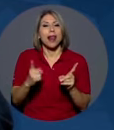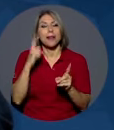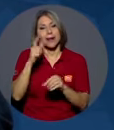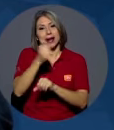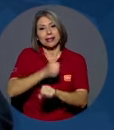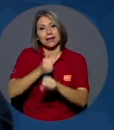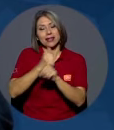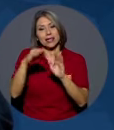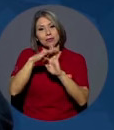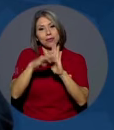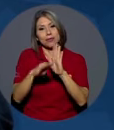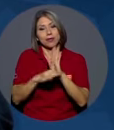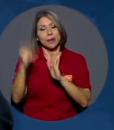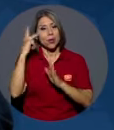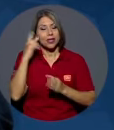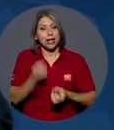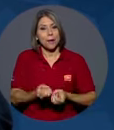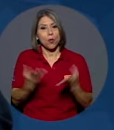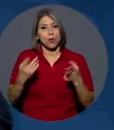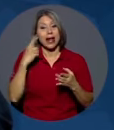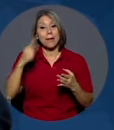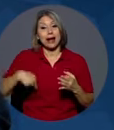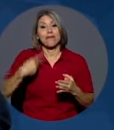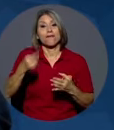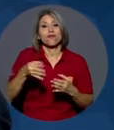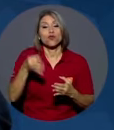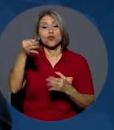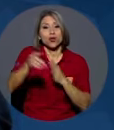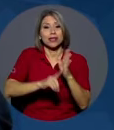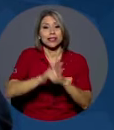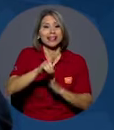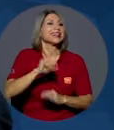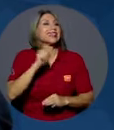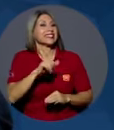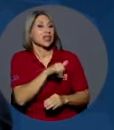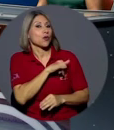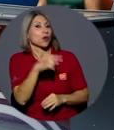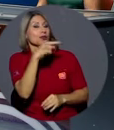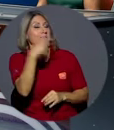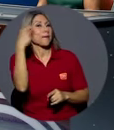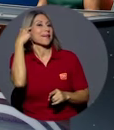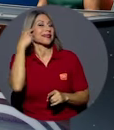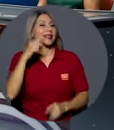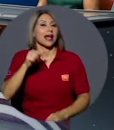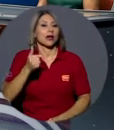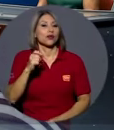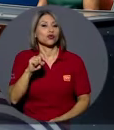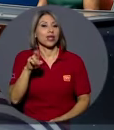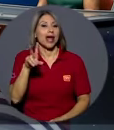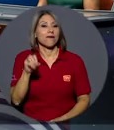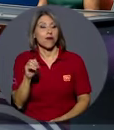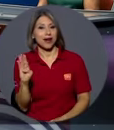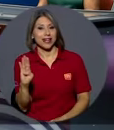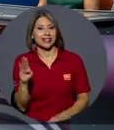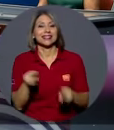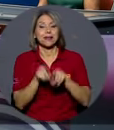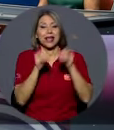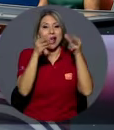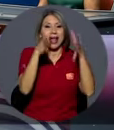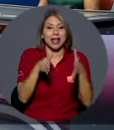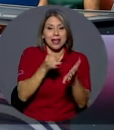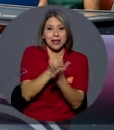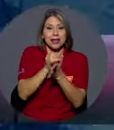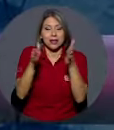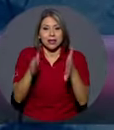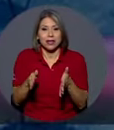política pública de desarrollo a futuro. Sí, con usted coincide Gustavo Barrantes, quien también es académico e investigador de la